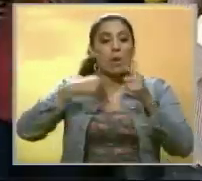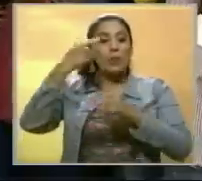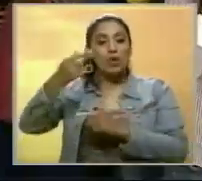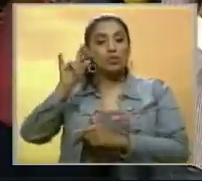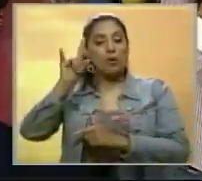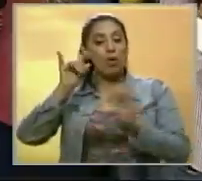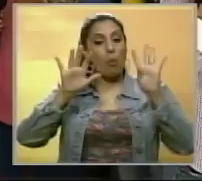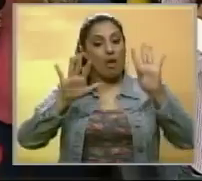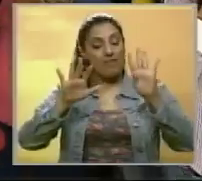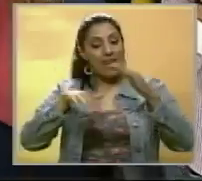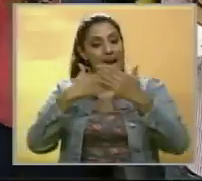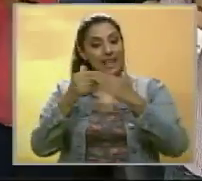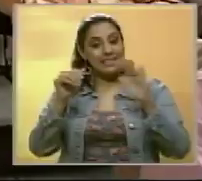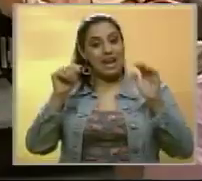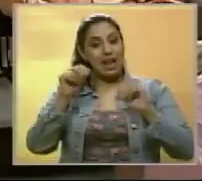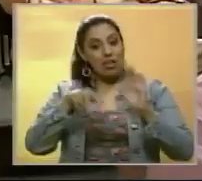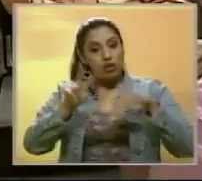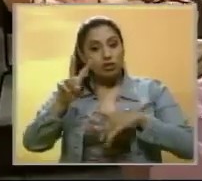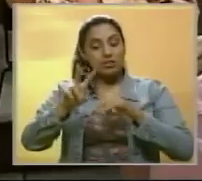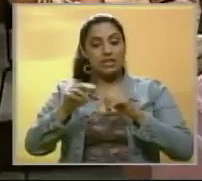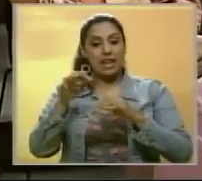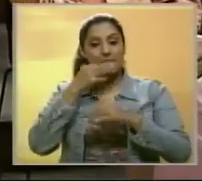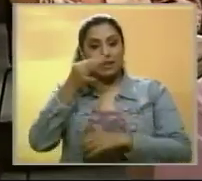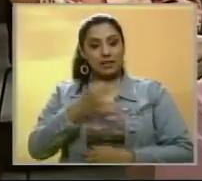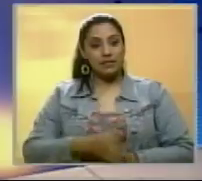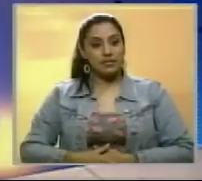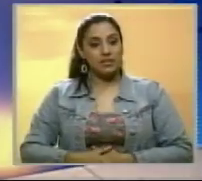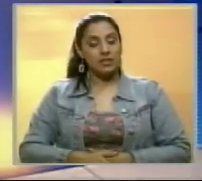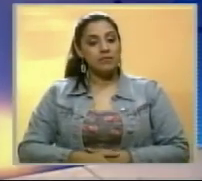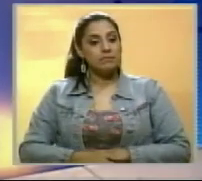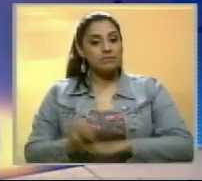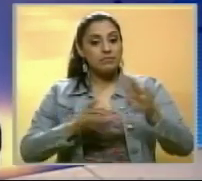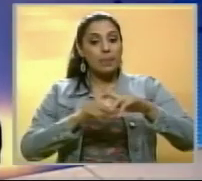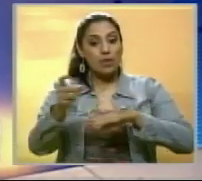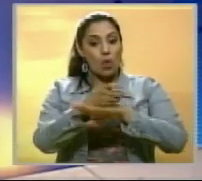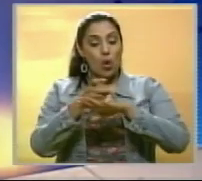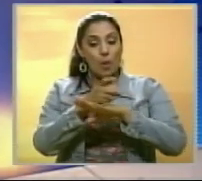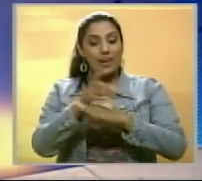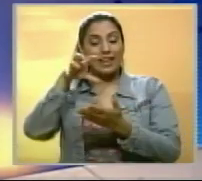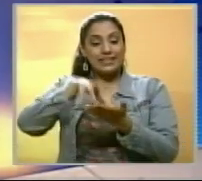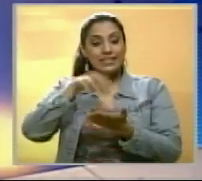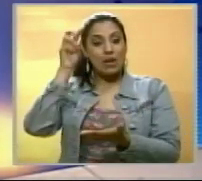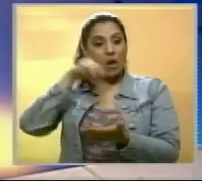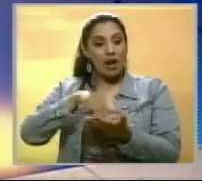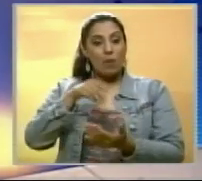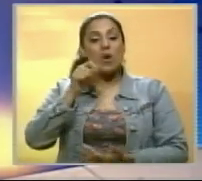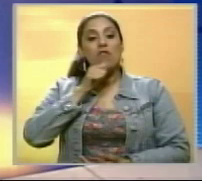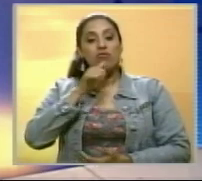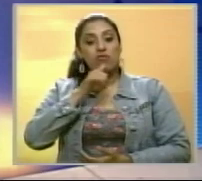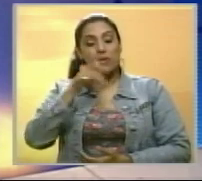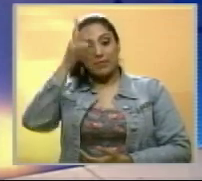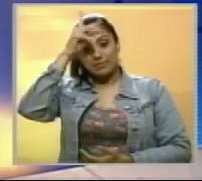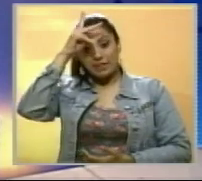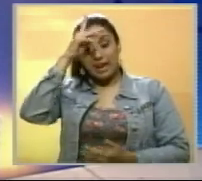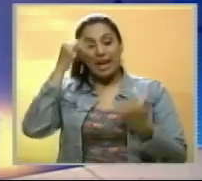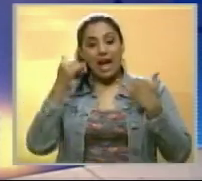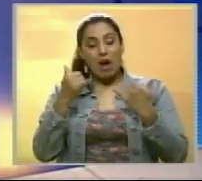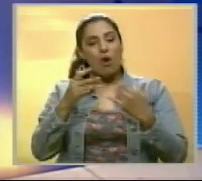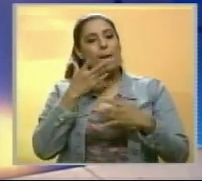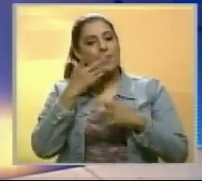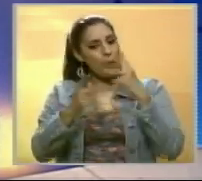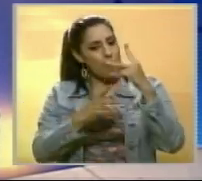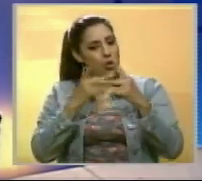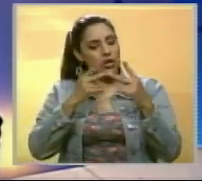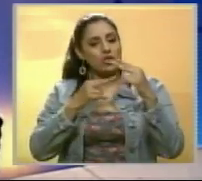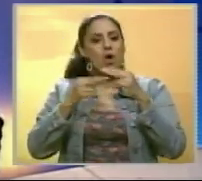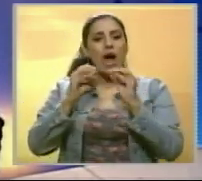las 9 hasta las 12 del mediodía. El gobernador del estado Aragua, Tarek El Aissami, inspeccionó este jueves el progreso de las